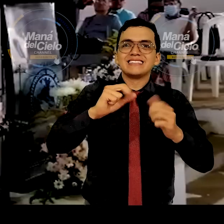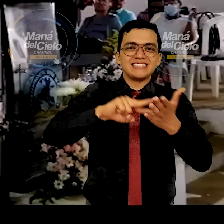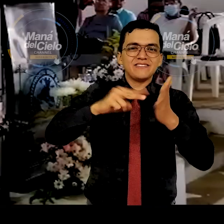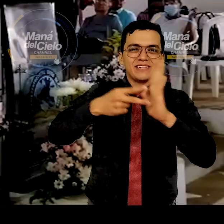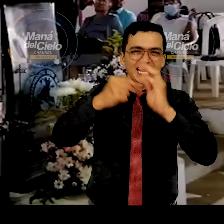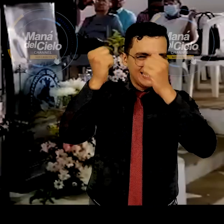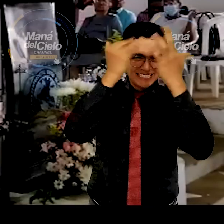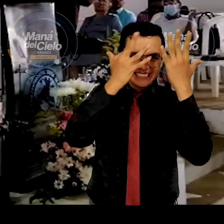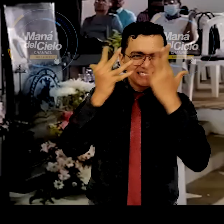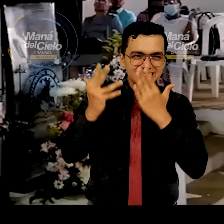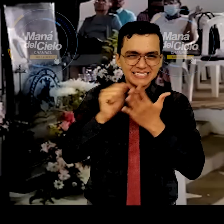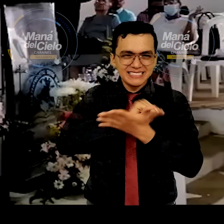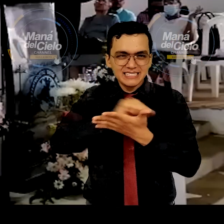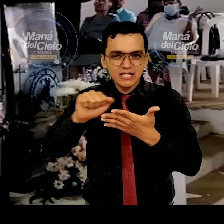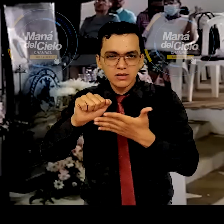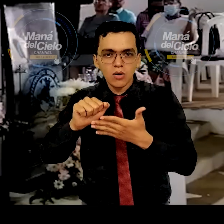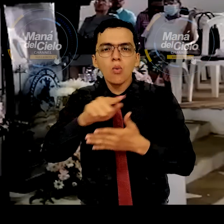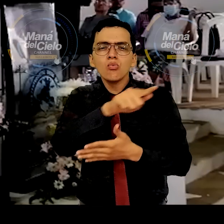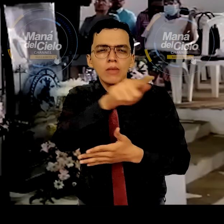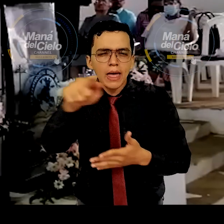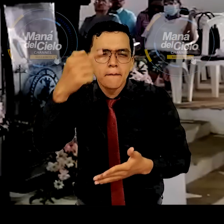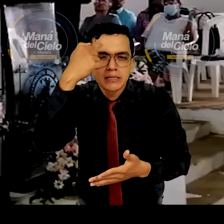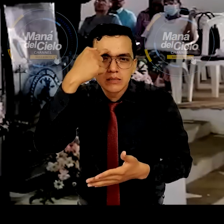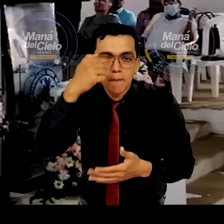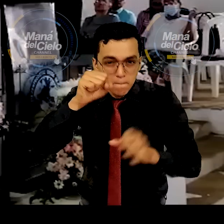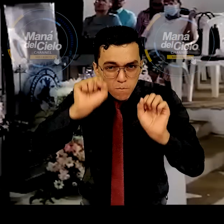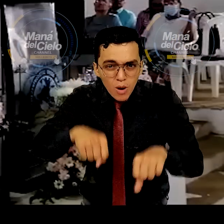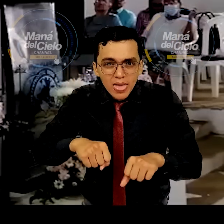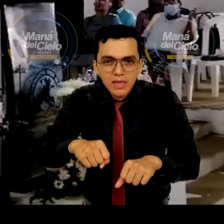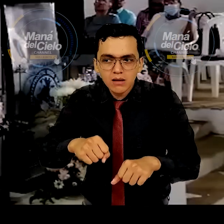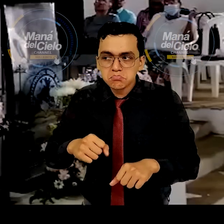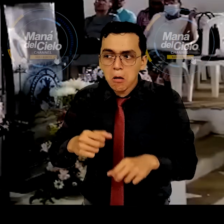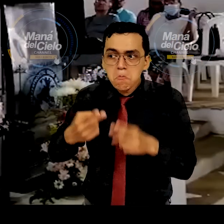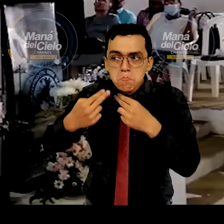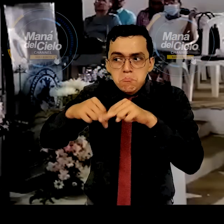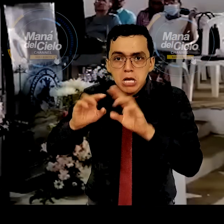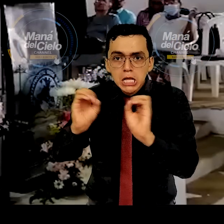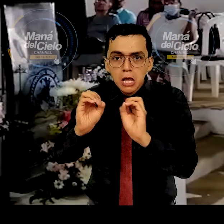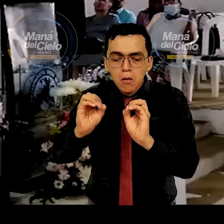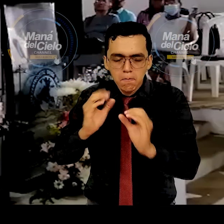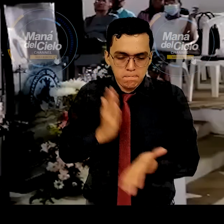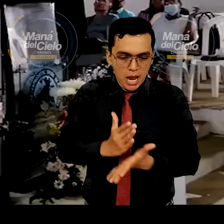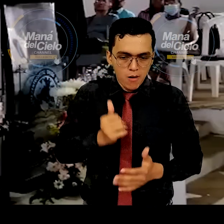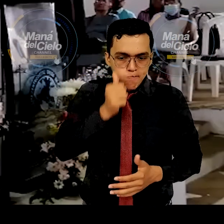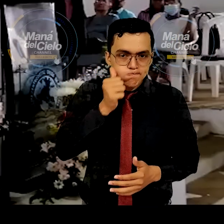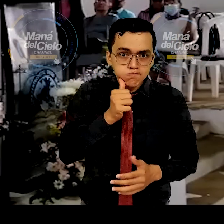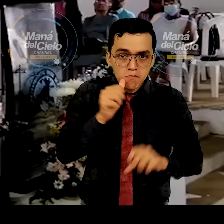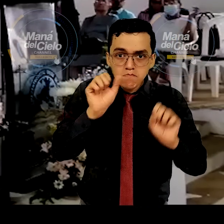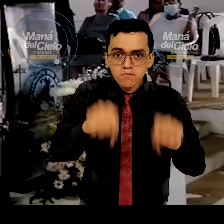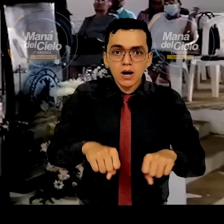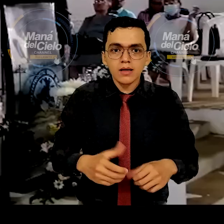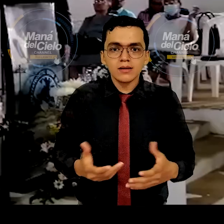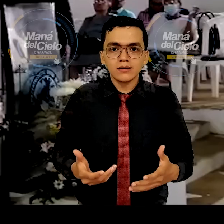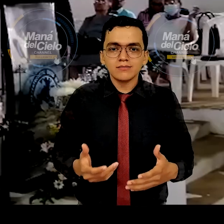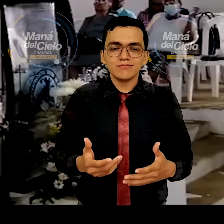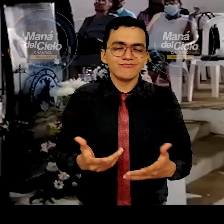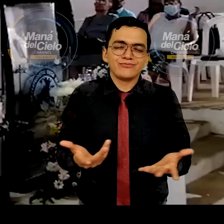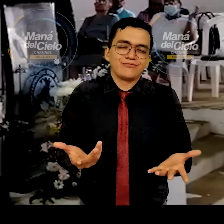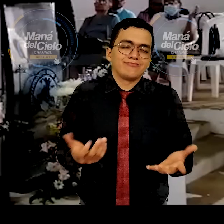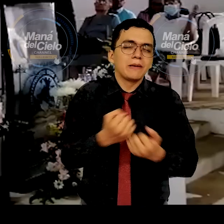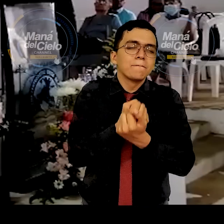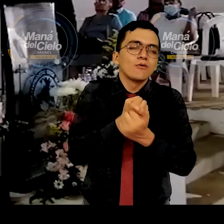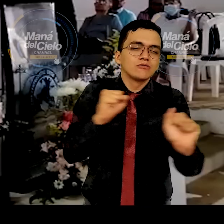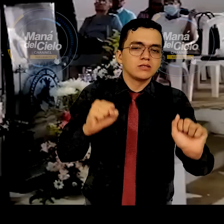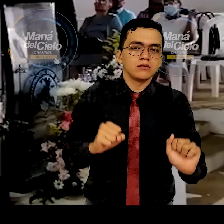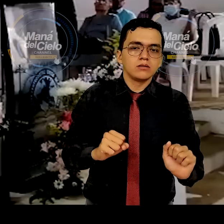o no. Sí lo creen. Entonces esta religión está fundamentada en un milagro.